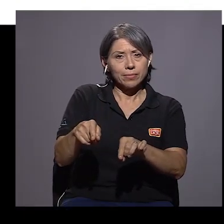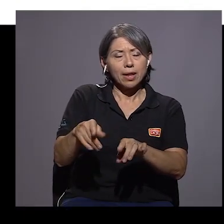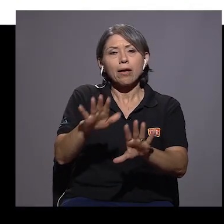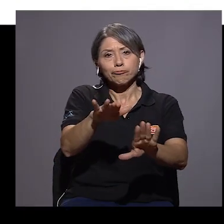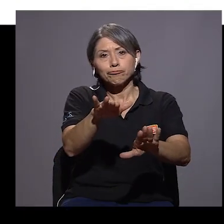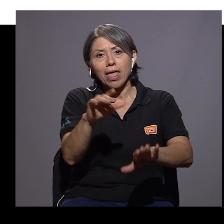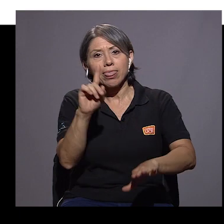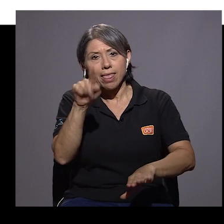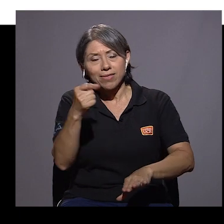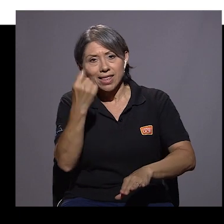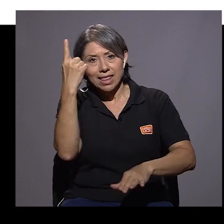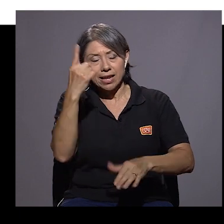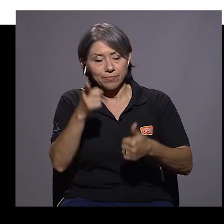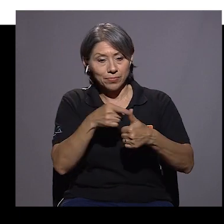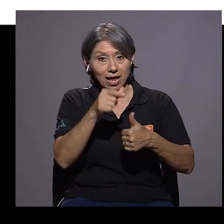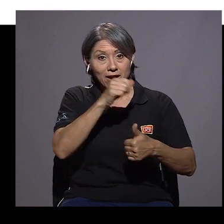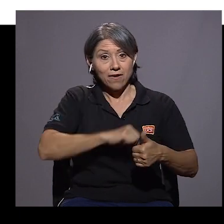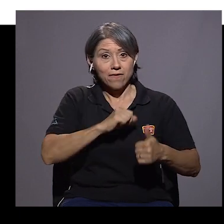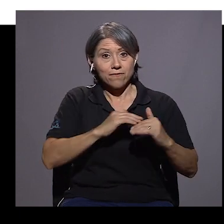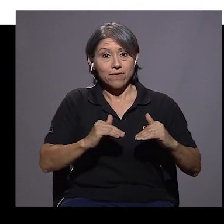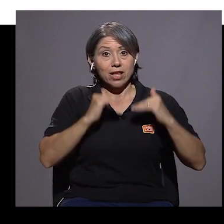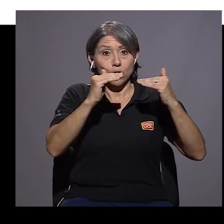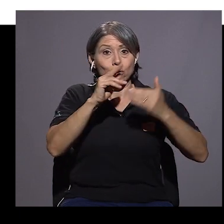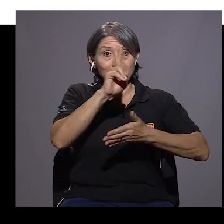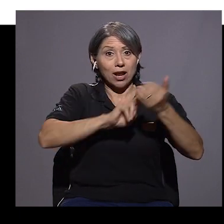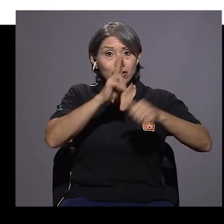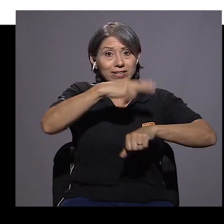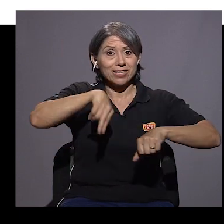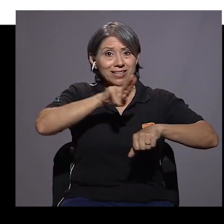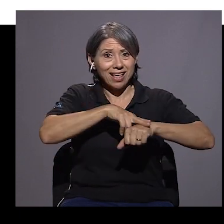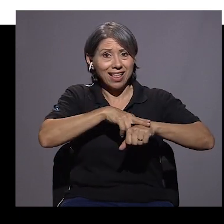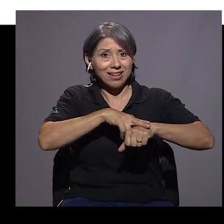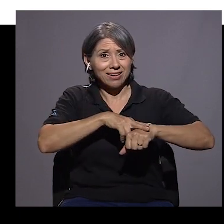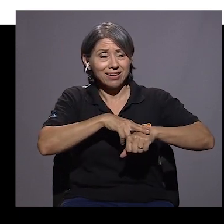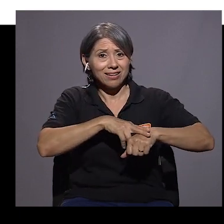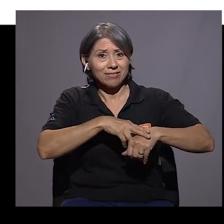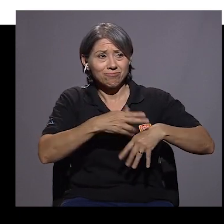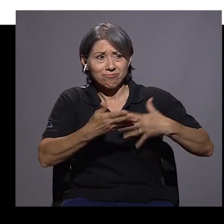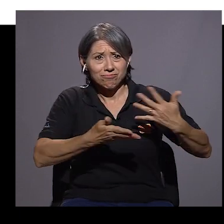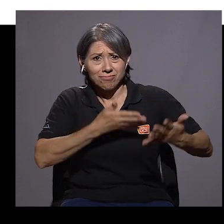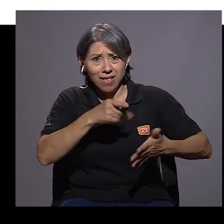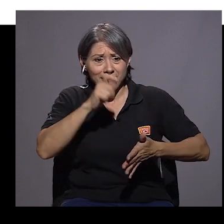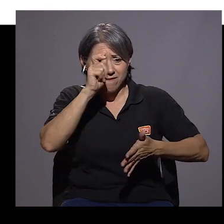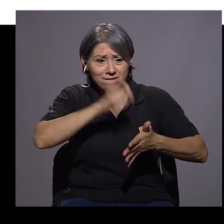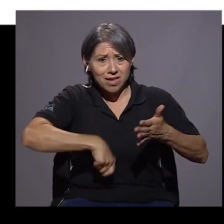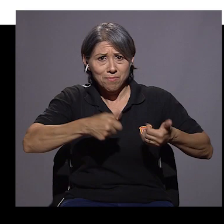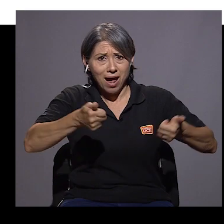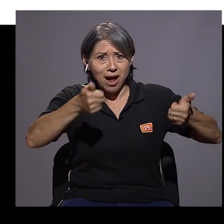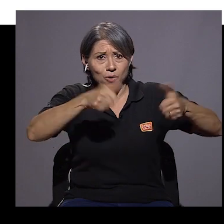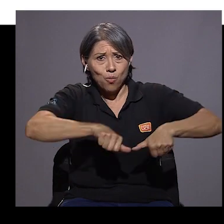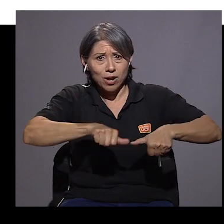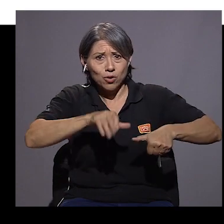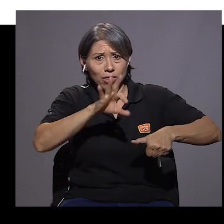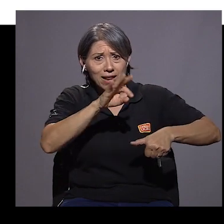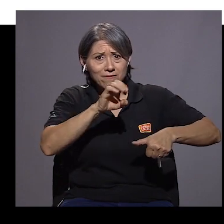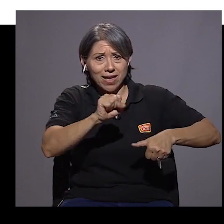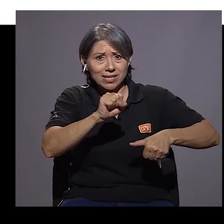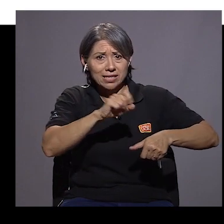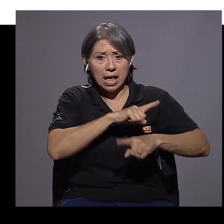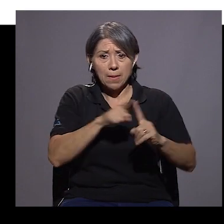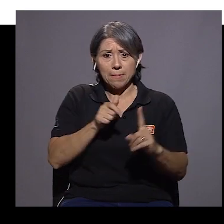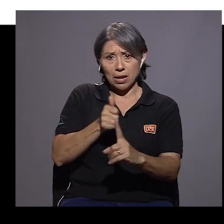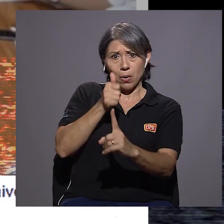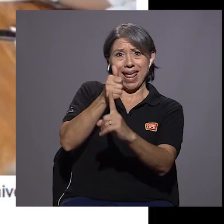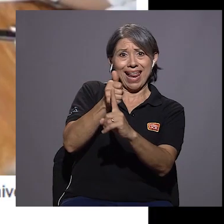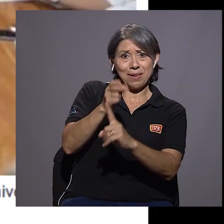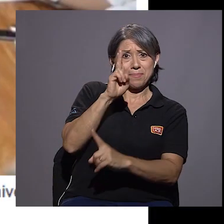es el rector de la Universidad Nacional, hablando desde el espacio, firma el acuerdo en el FES y él